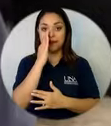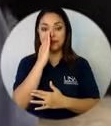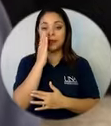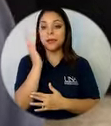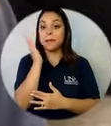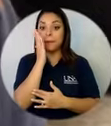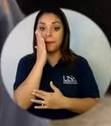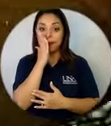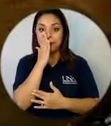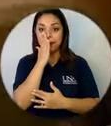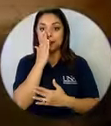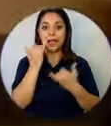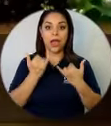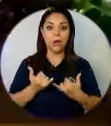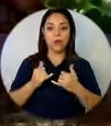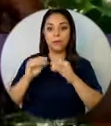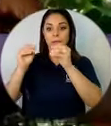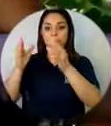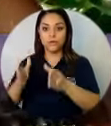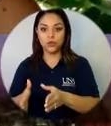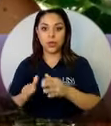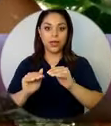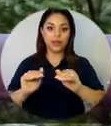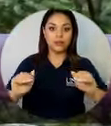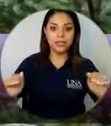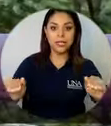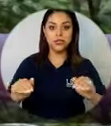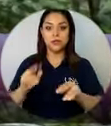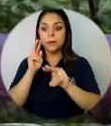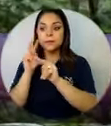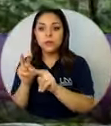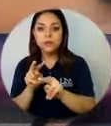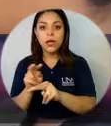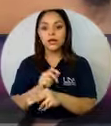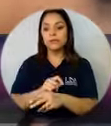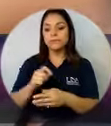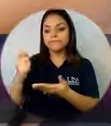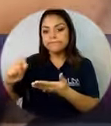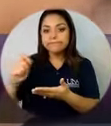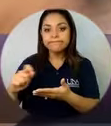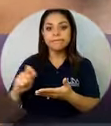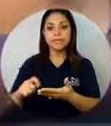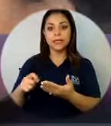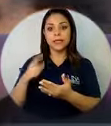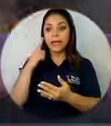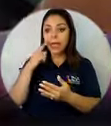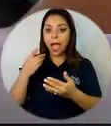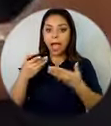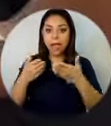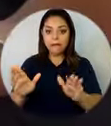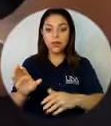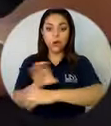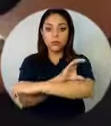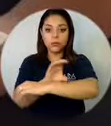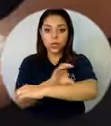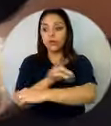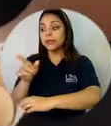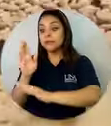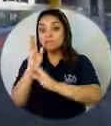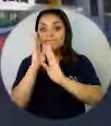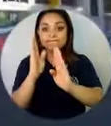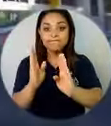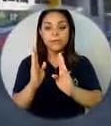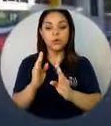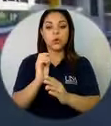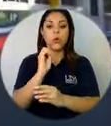las mamás ahora son las docentes de estos niños, que tienen que estar verificando, que estén atendiendo, que enciendan la computadora,